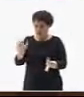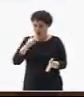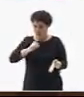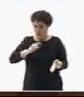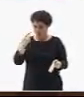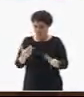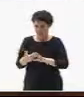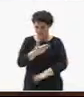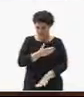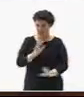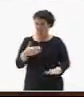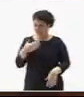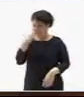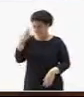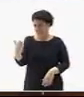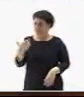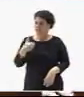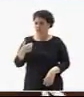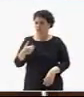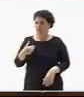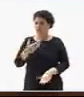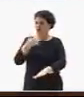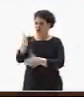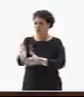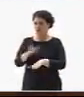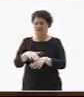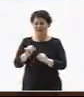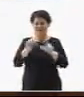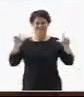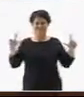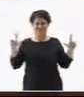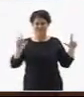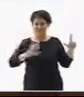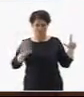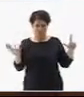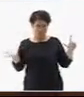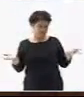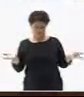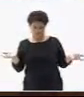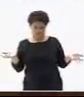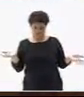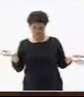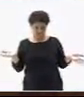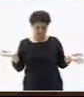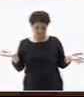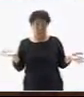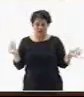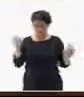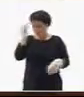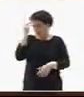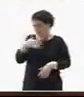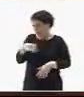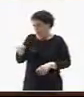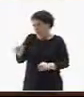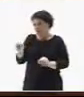a los lugares a hacernos fotos de cara a la galería. Yo creo que usted lo hubiera podido hacer de otra manera. Hubiera podido